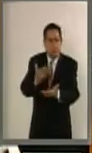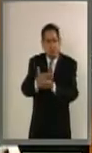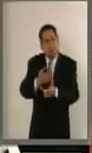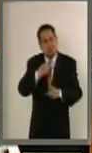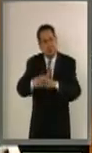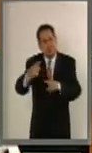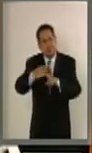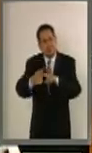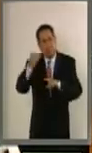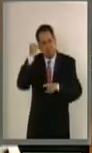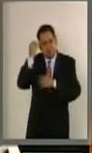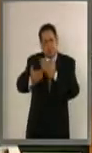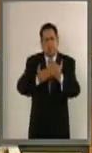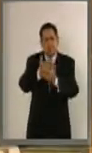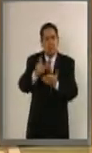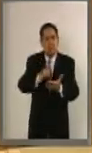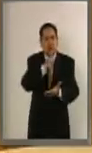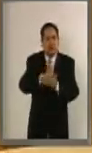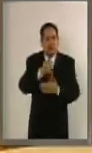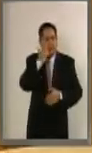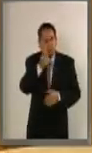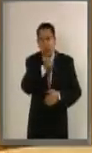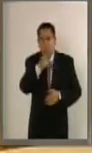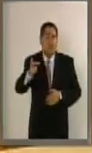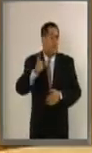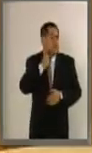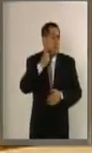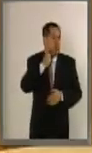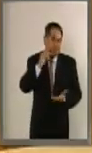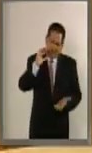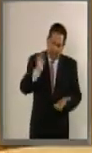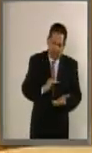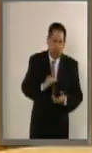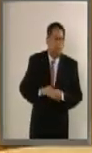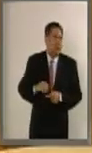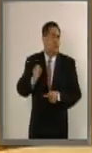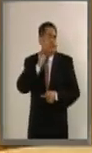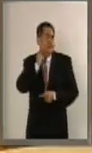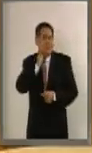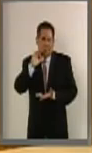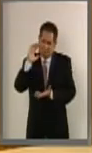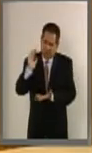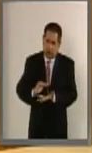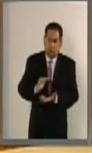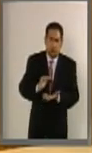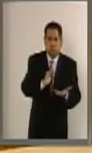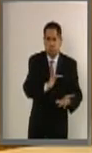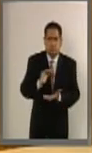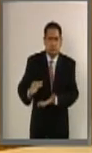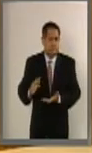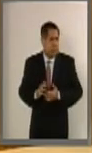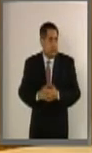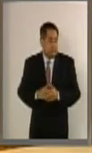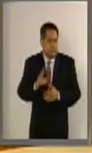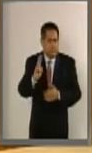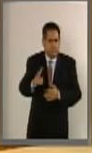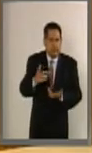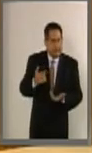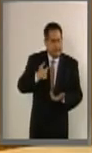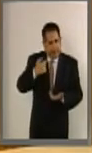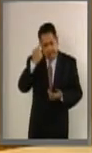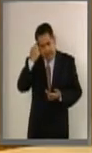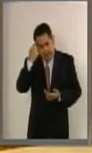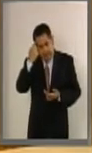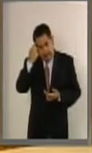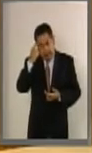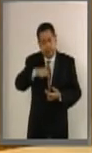iniciativas para disminuir el número de diputados y senadores de representación proporcional. La memoria histórica